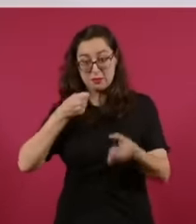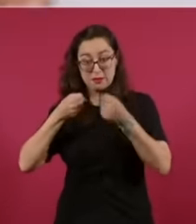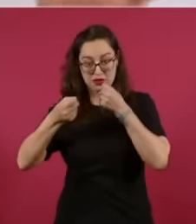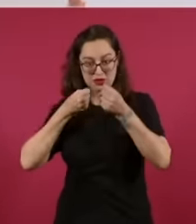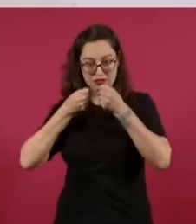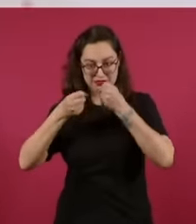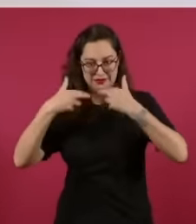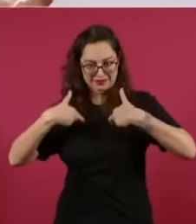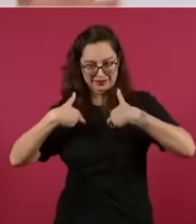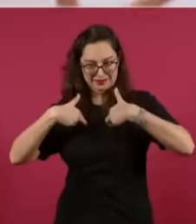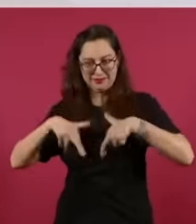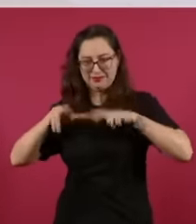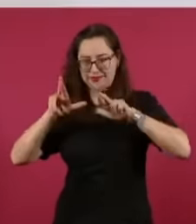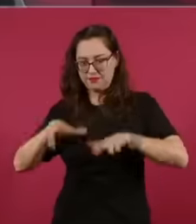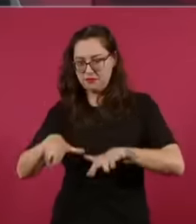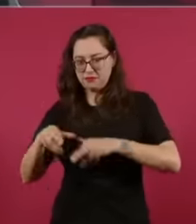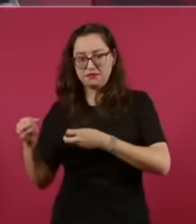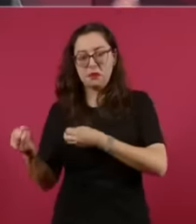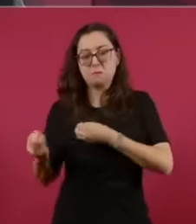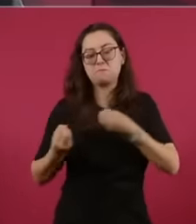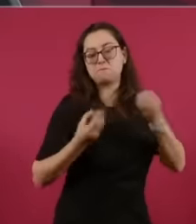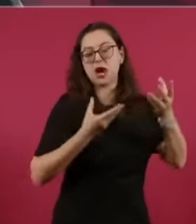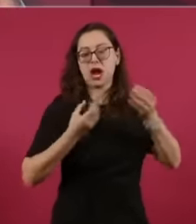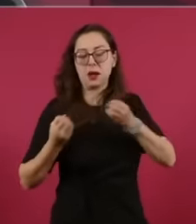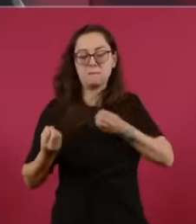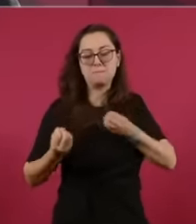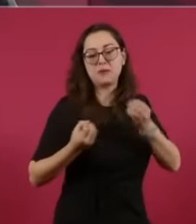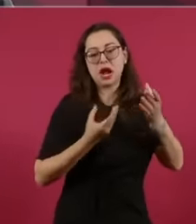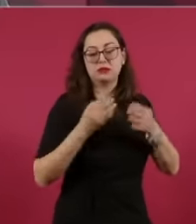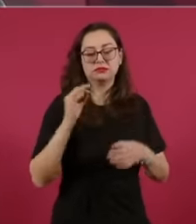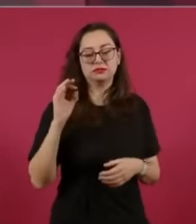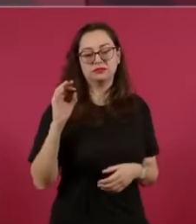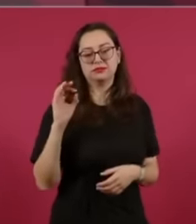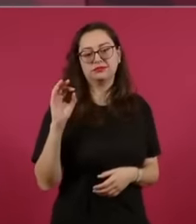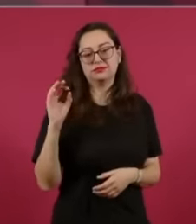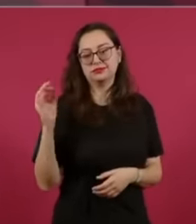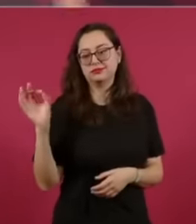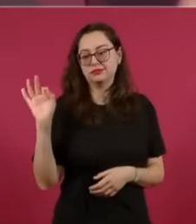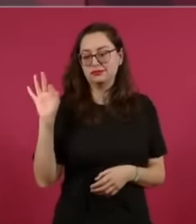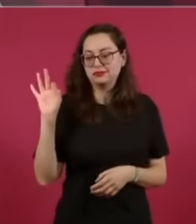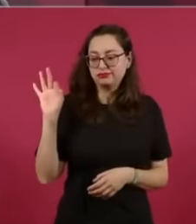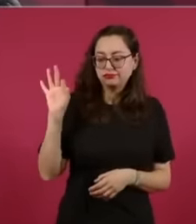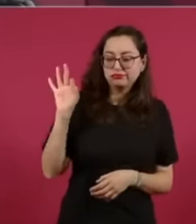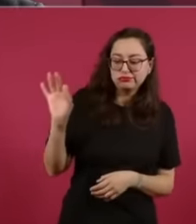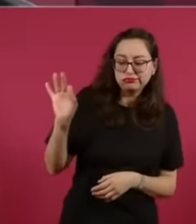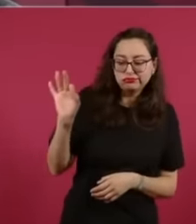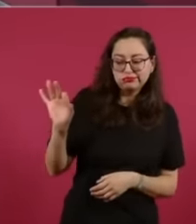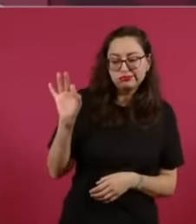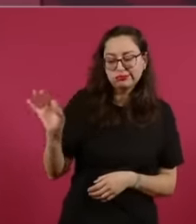estaba pues influenciado por el grupo de